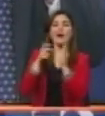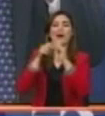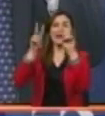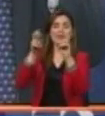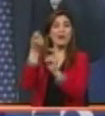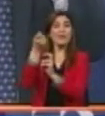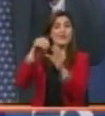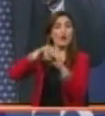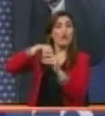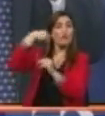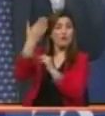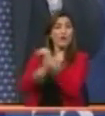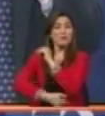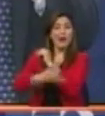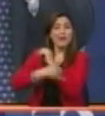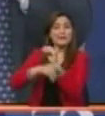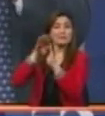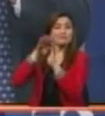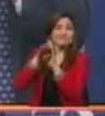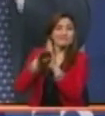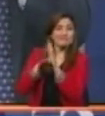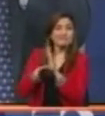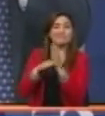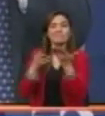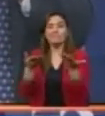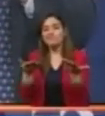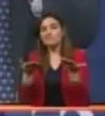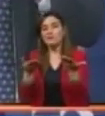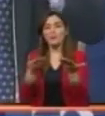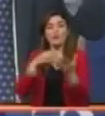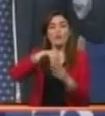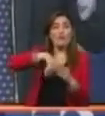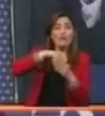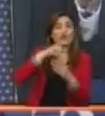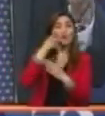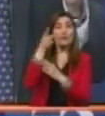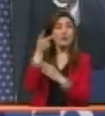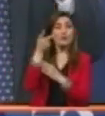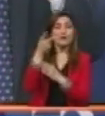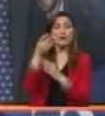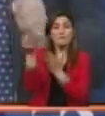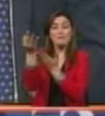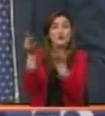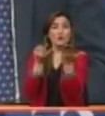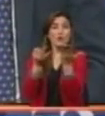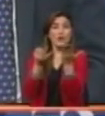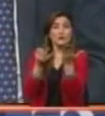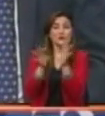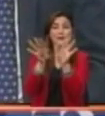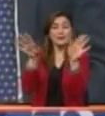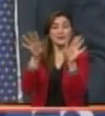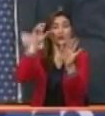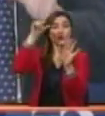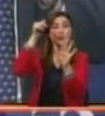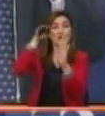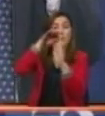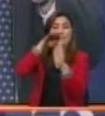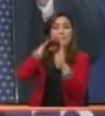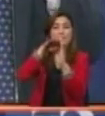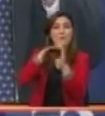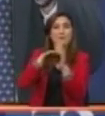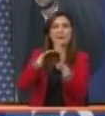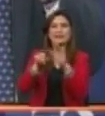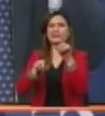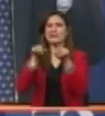achicando el gasto, ir perdiendo más de 1.000 millones de dólares en reducciones de gasto. Sin embargo, hay cosas